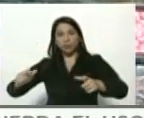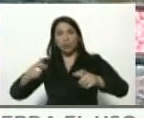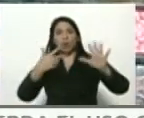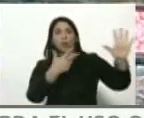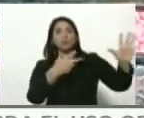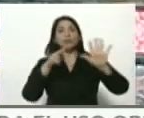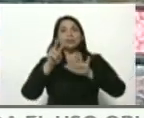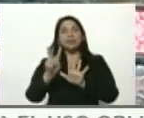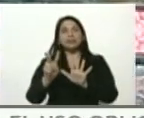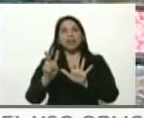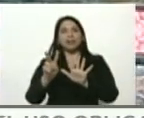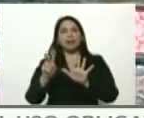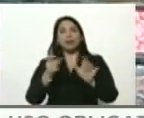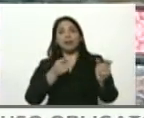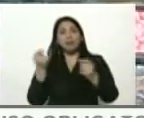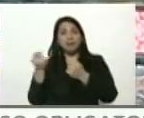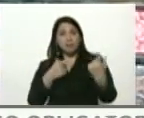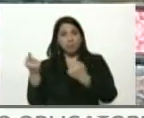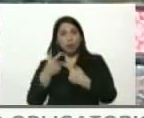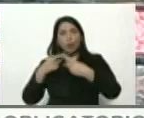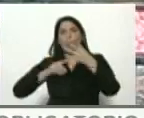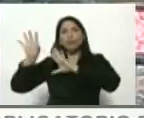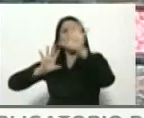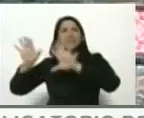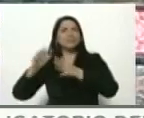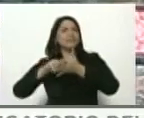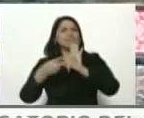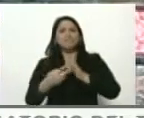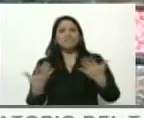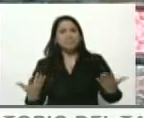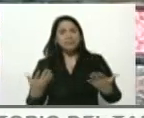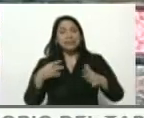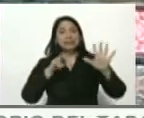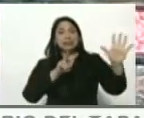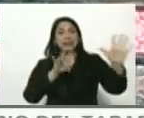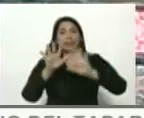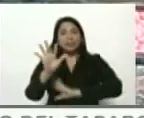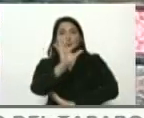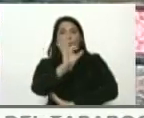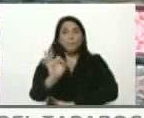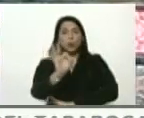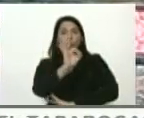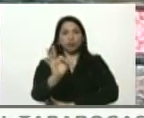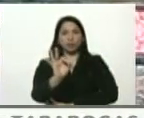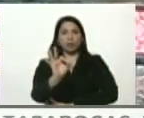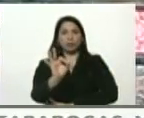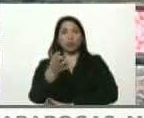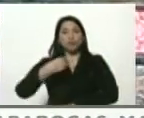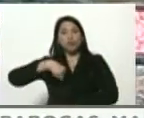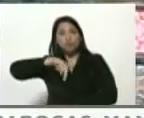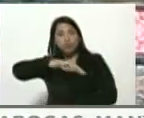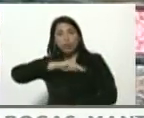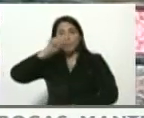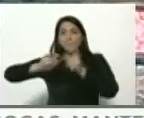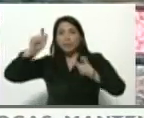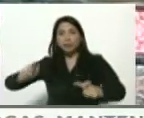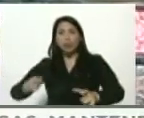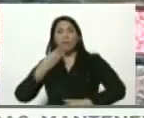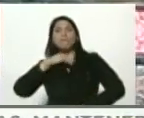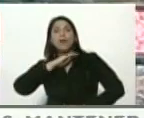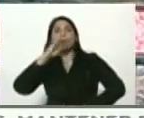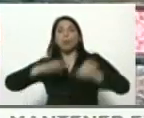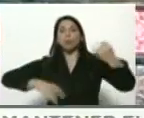87 son importados. Quiere decir que el 75% de nuestros casos de los últimos